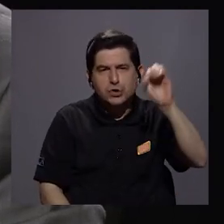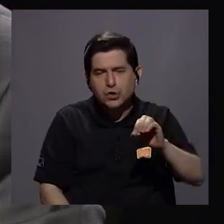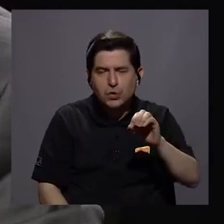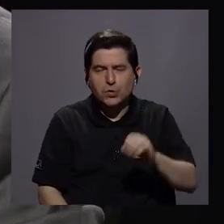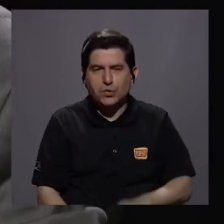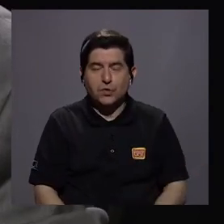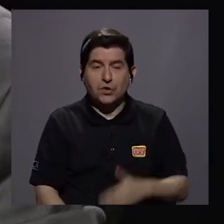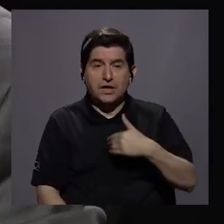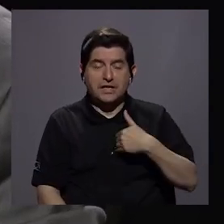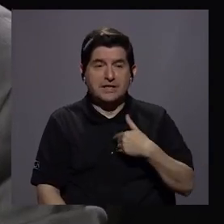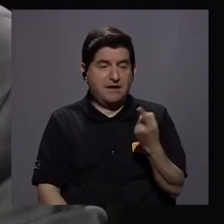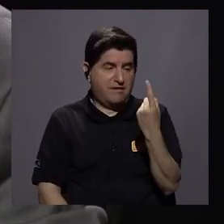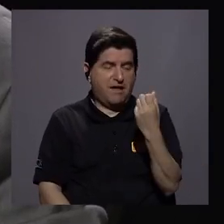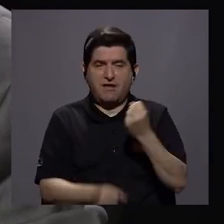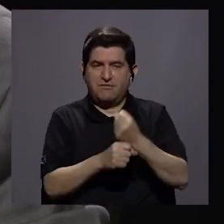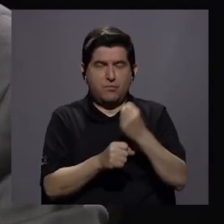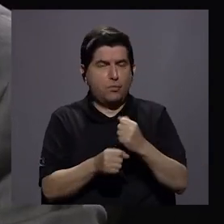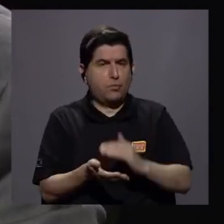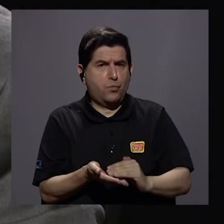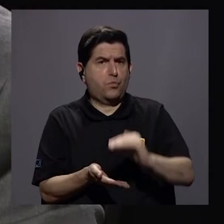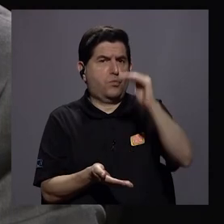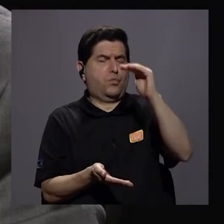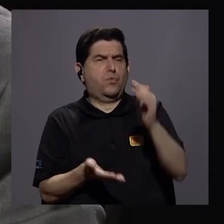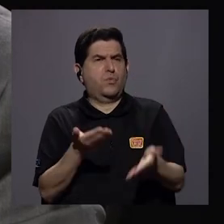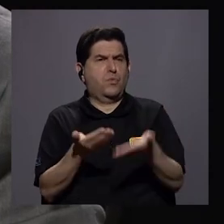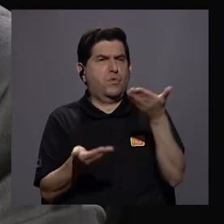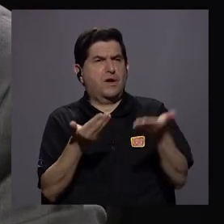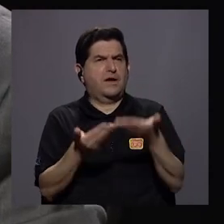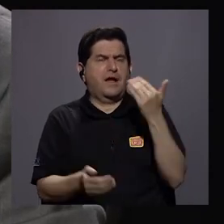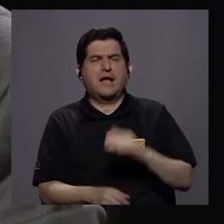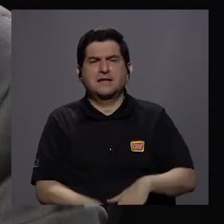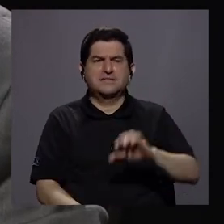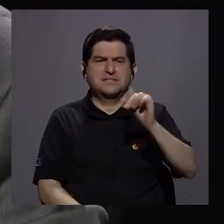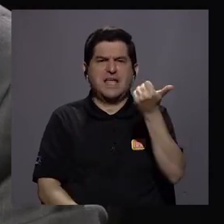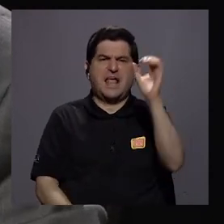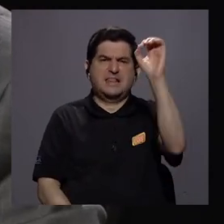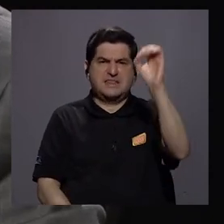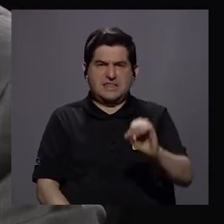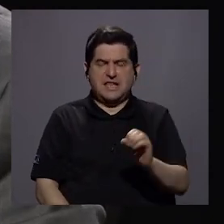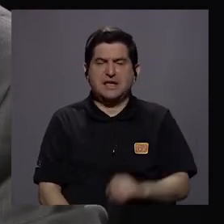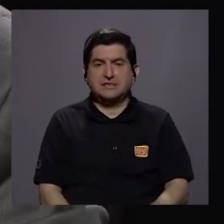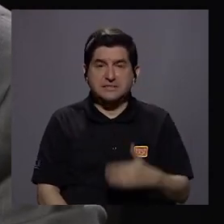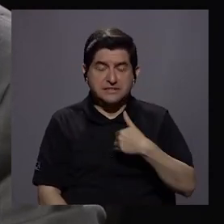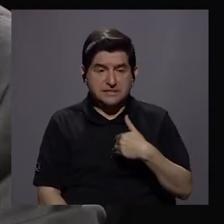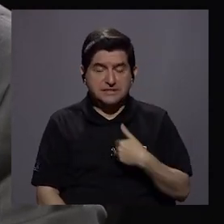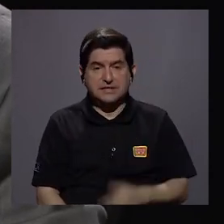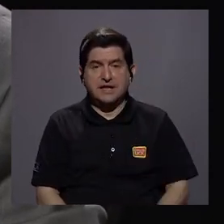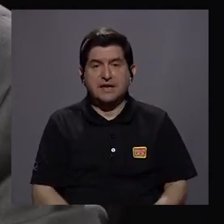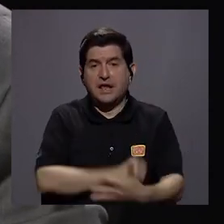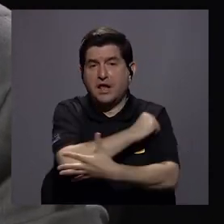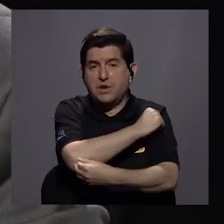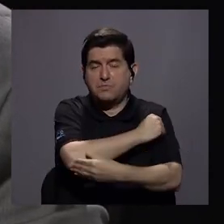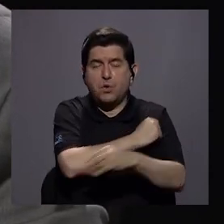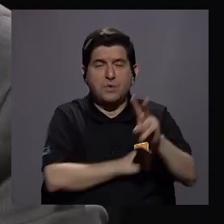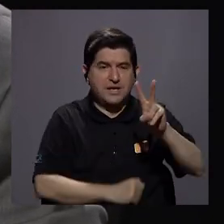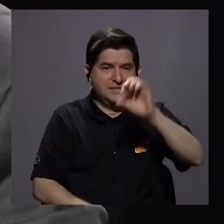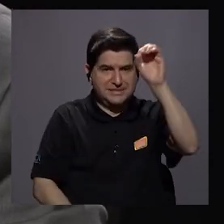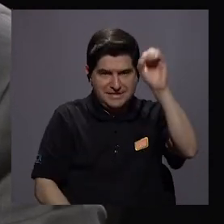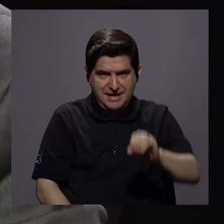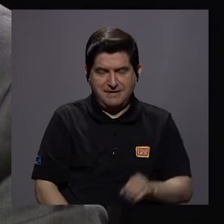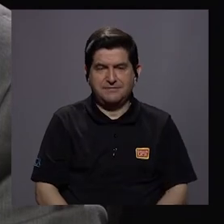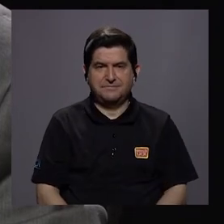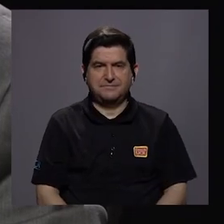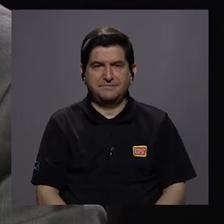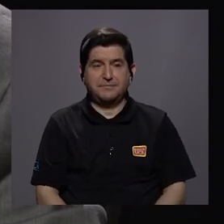y teníamos un desempleo alto, de alrededor del 10%, teníamos una pobreza del 20%,